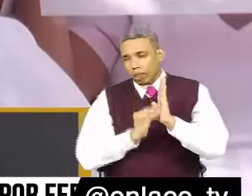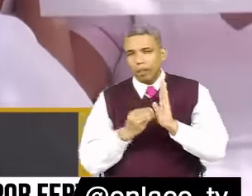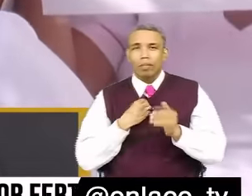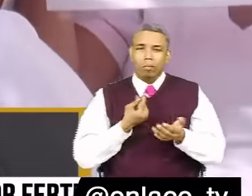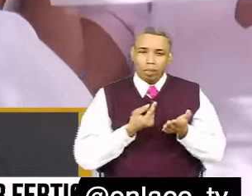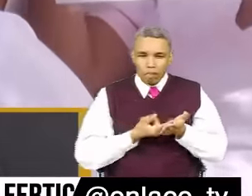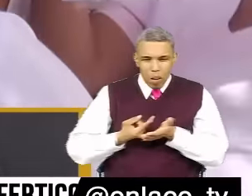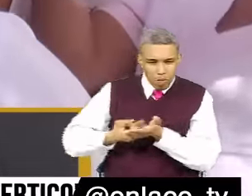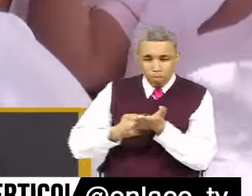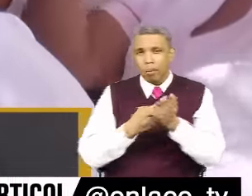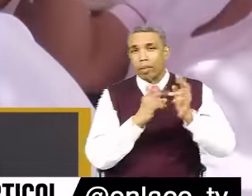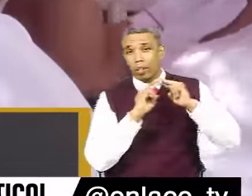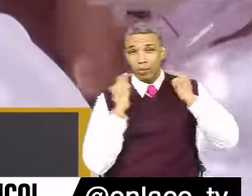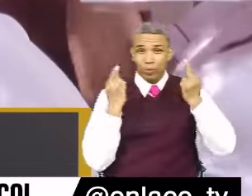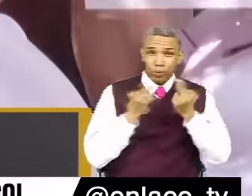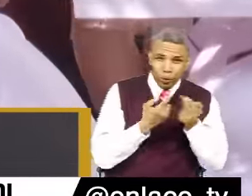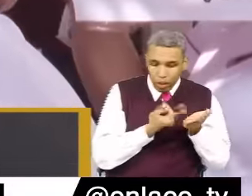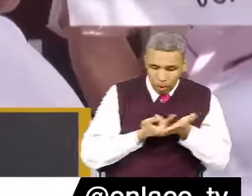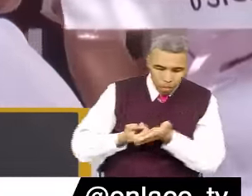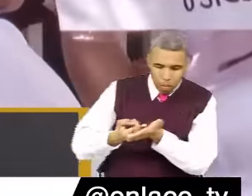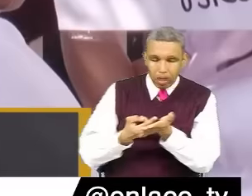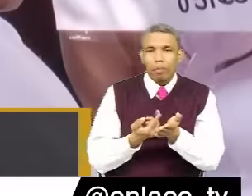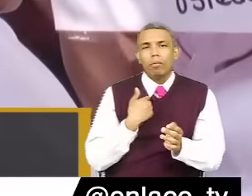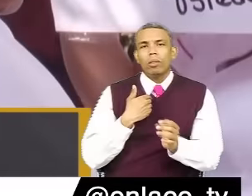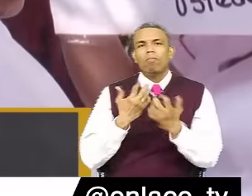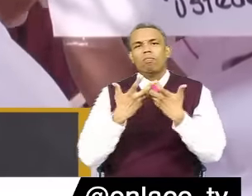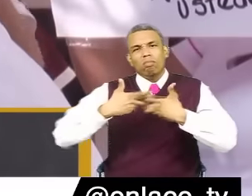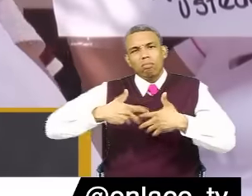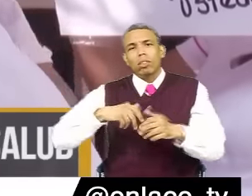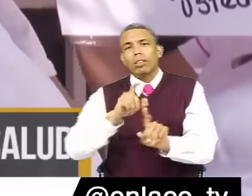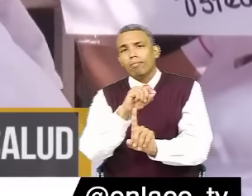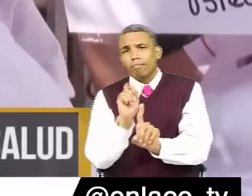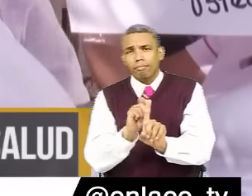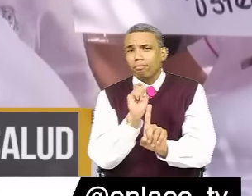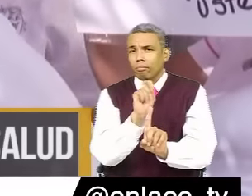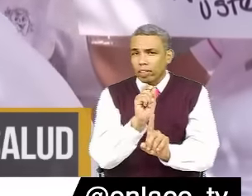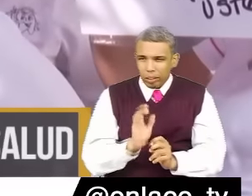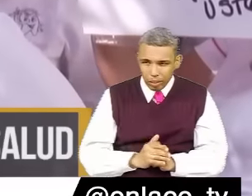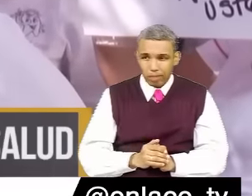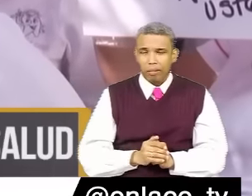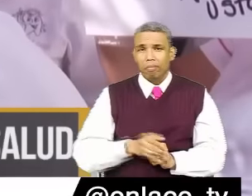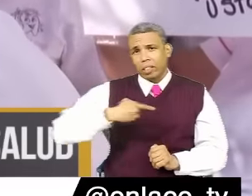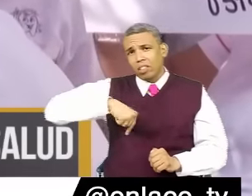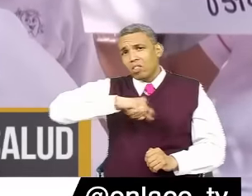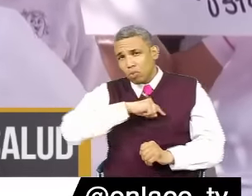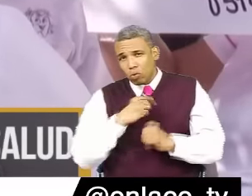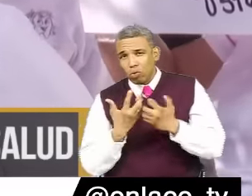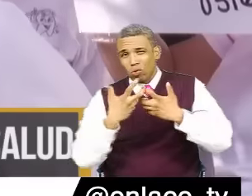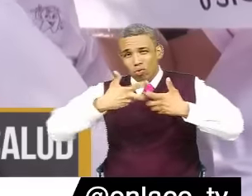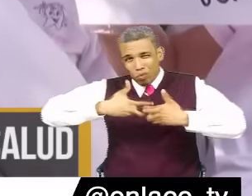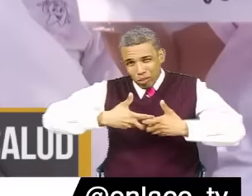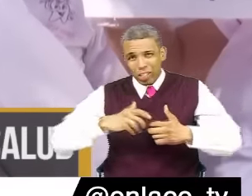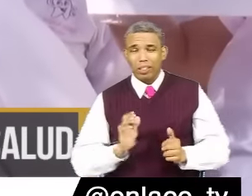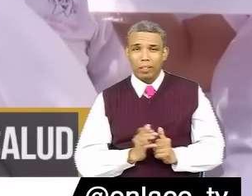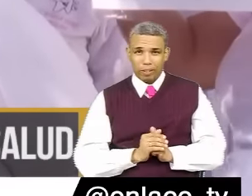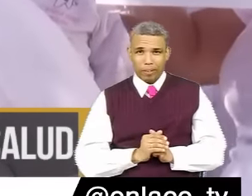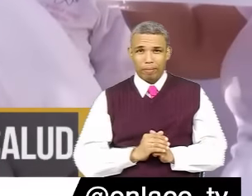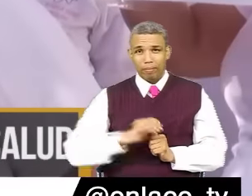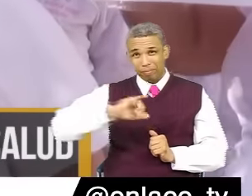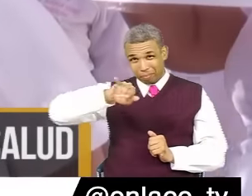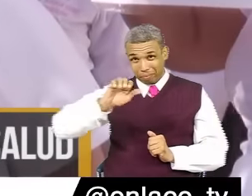entes, tanto de la AS Barranca Bermeja como de nuestra institución contratista, la IPS Hat